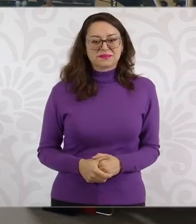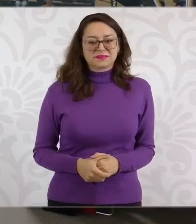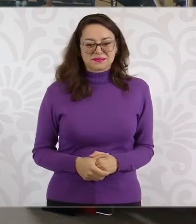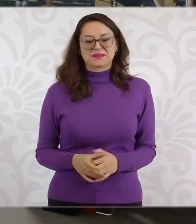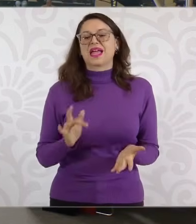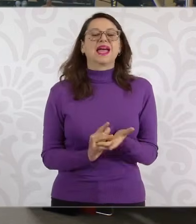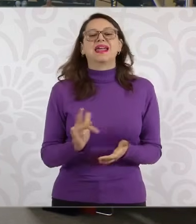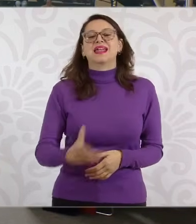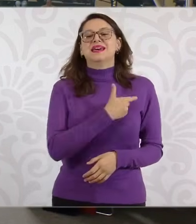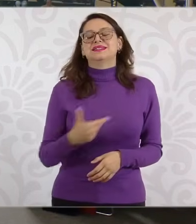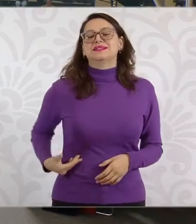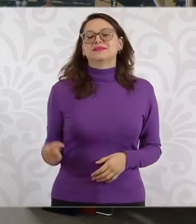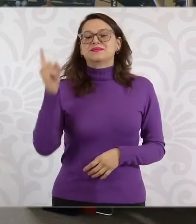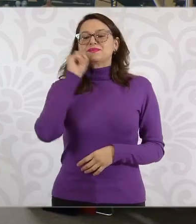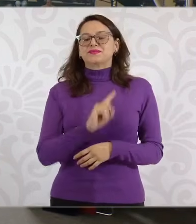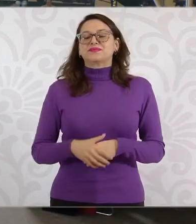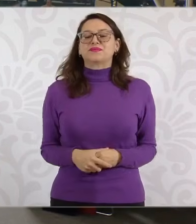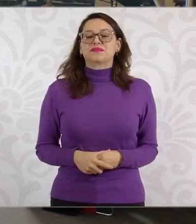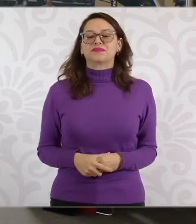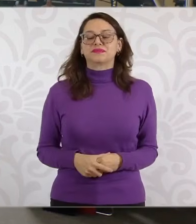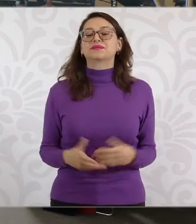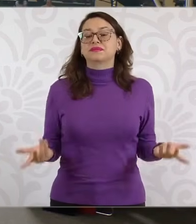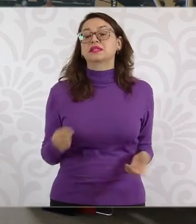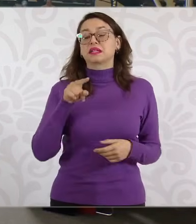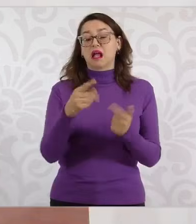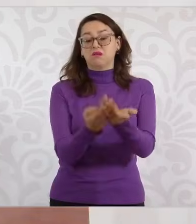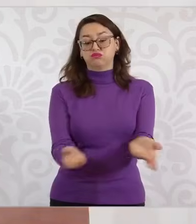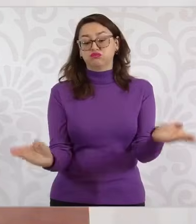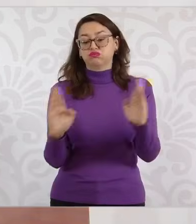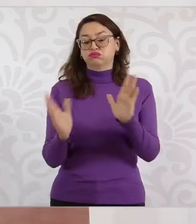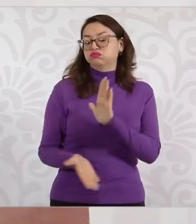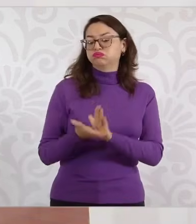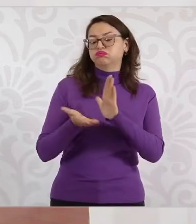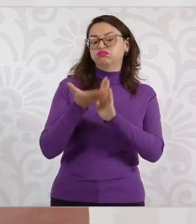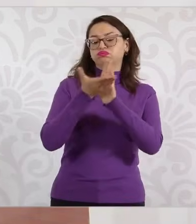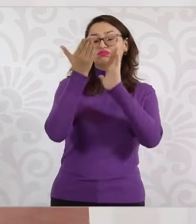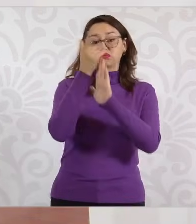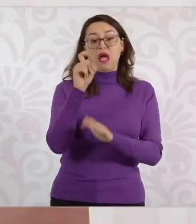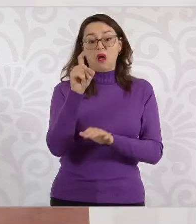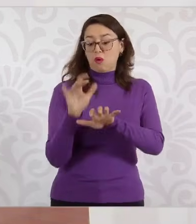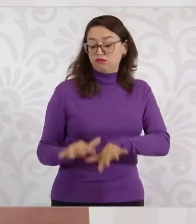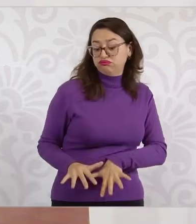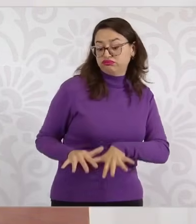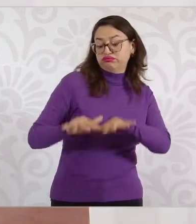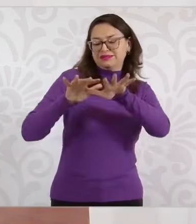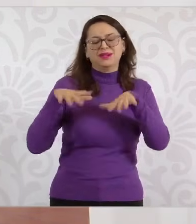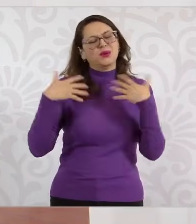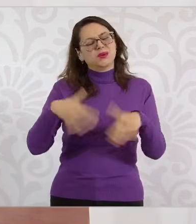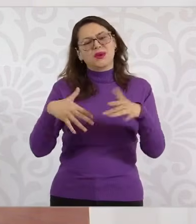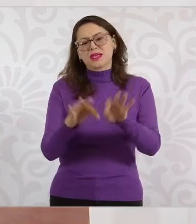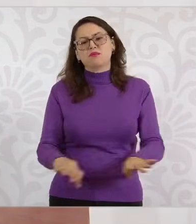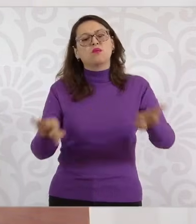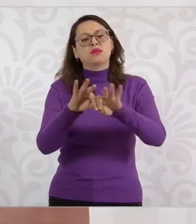Gracias, Presidenta. La presa de El Novillo en Baja California Sur es una obra de infraestructura muy importante